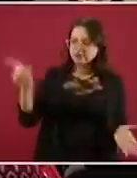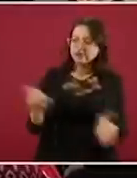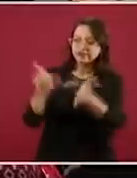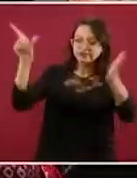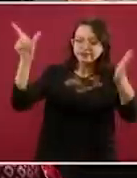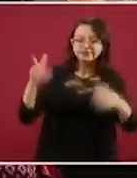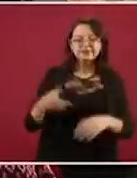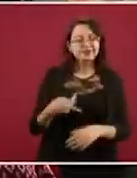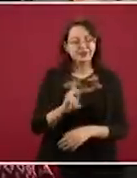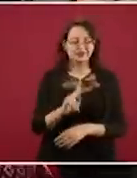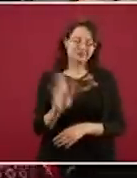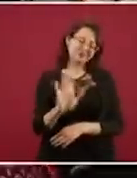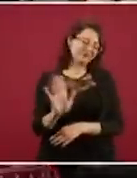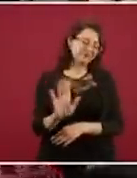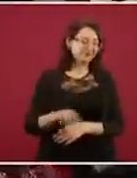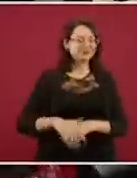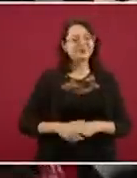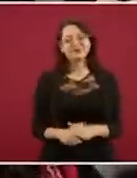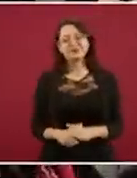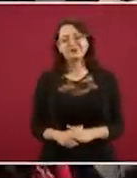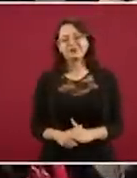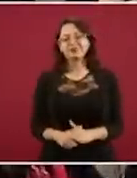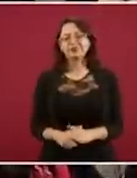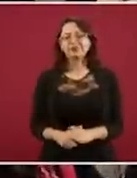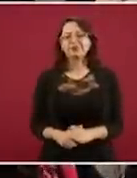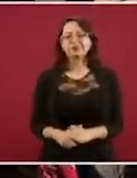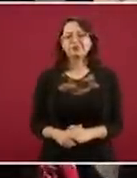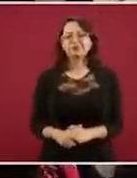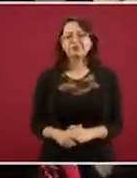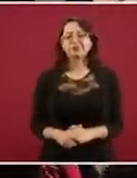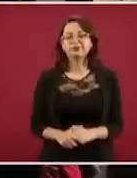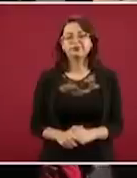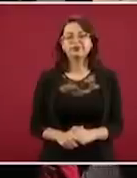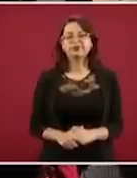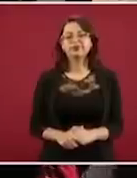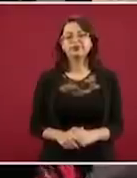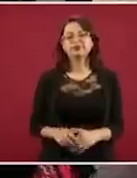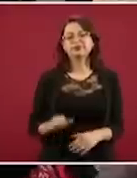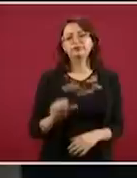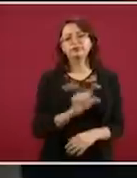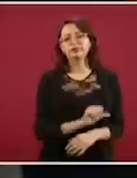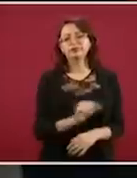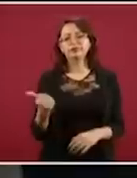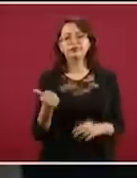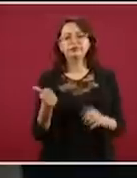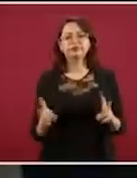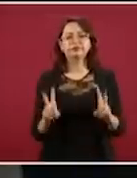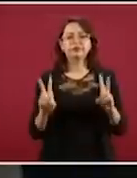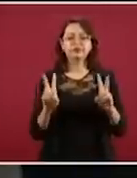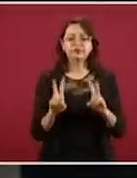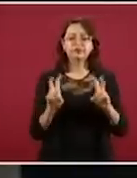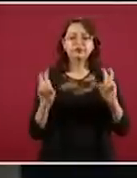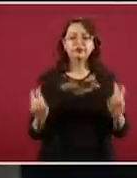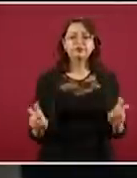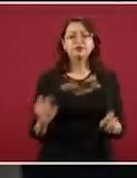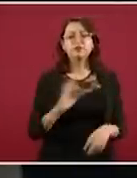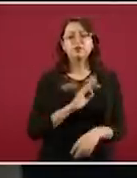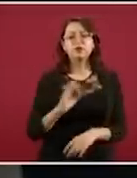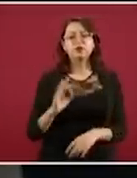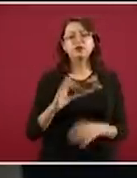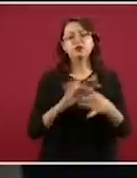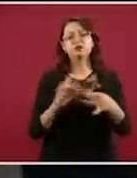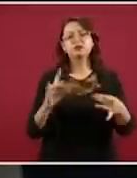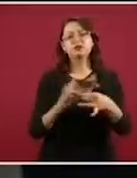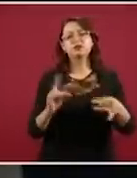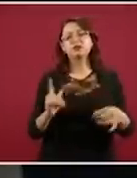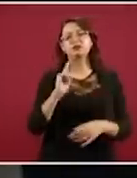No. Sí, gracias. En otro tema, si nos puede hacer un comentario, por favor, acerca de la reunión